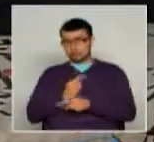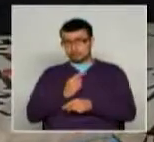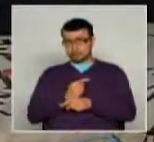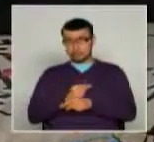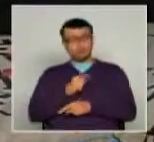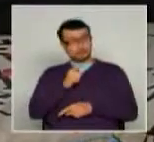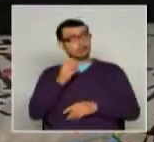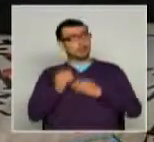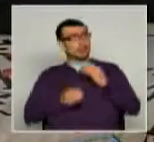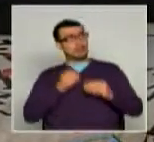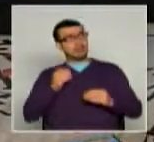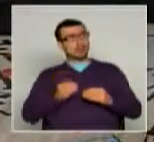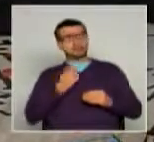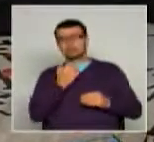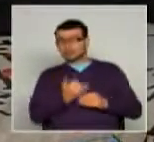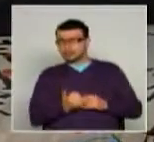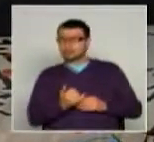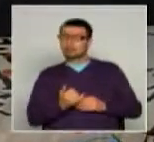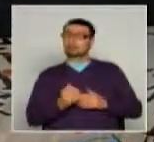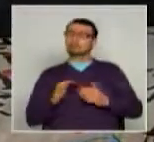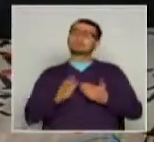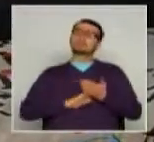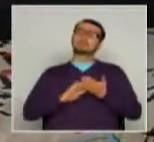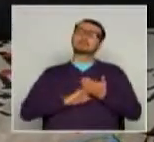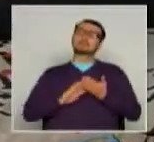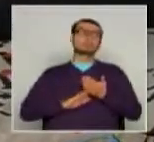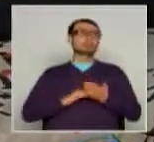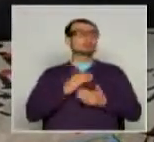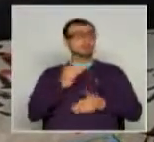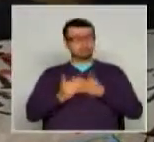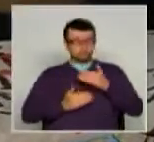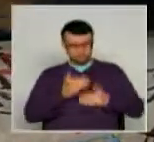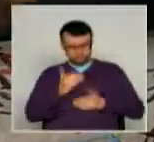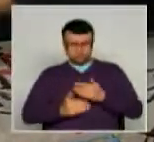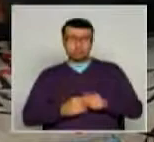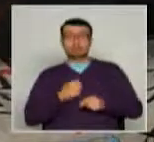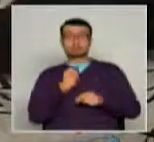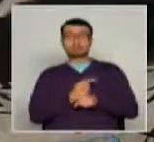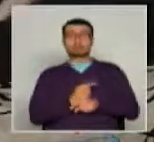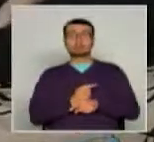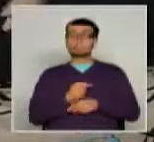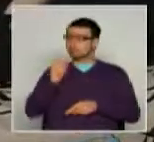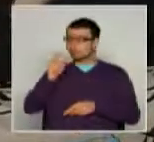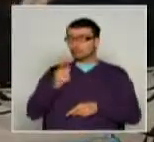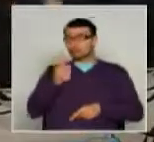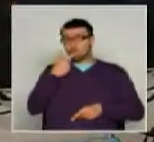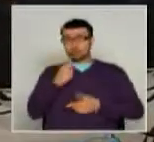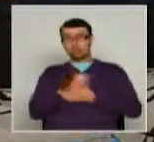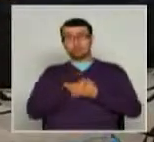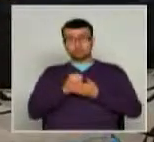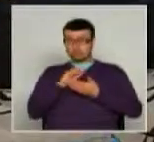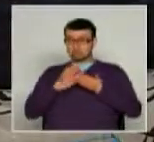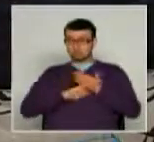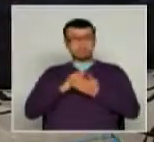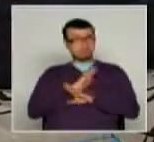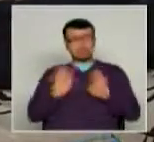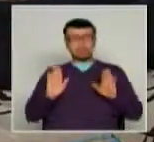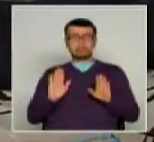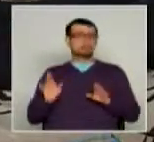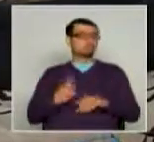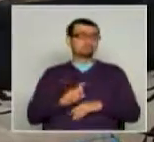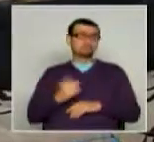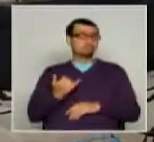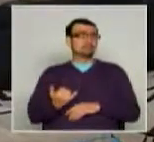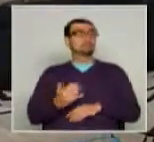está haciendo es manejar de base el proceso patológico. Esto no lo hace un analgésico. Pues